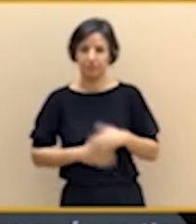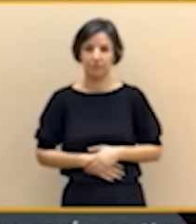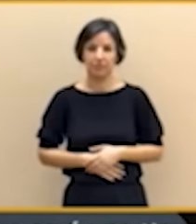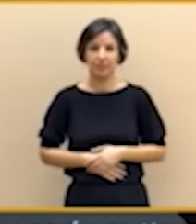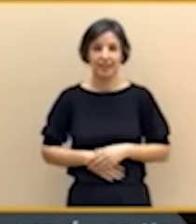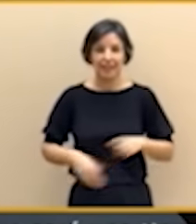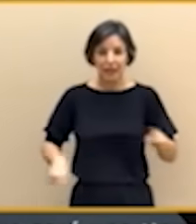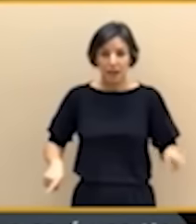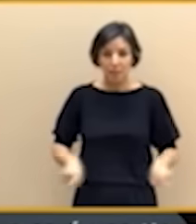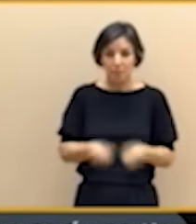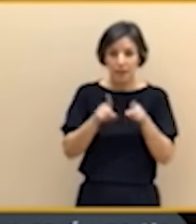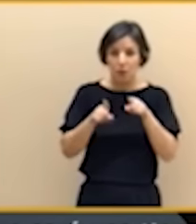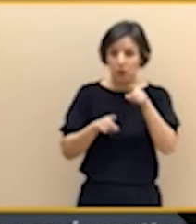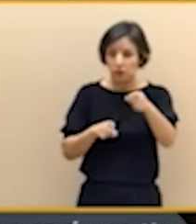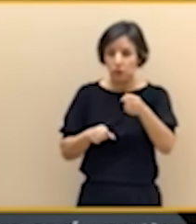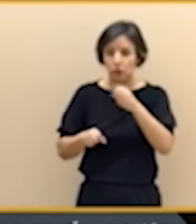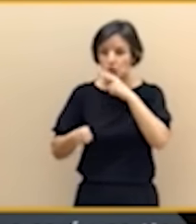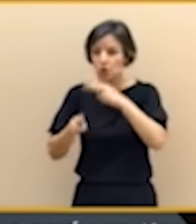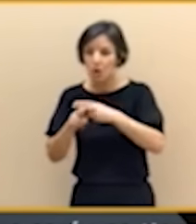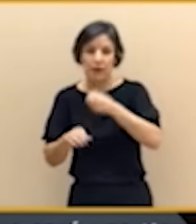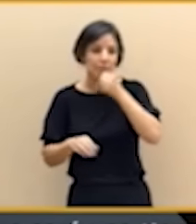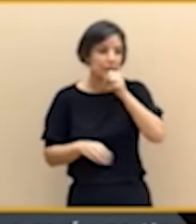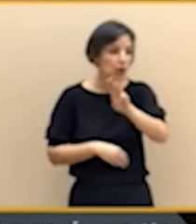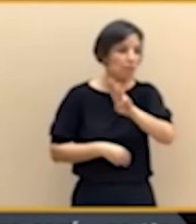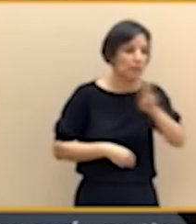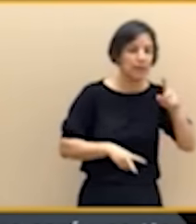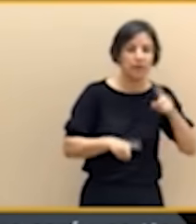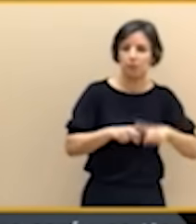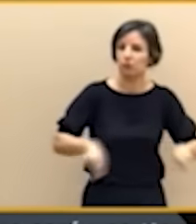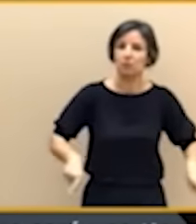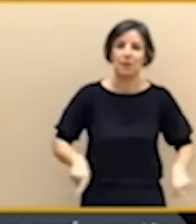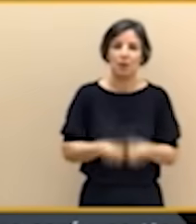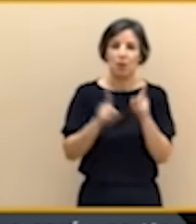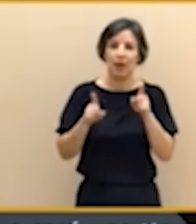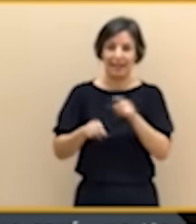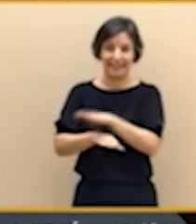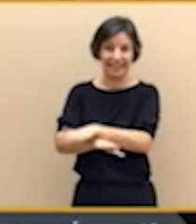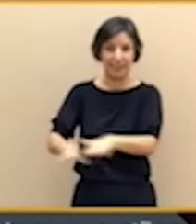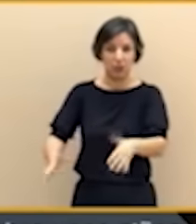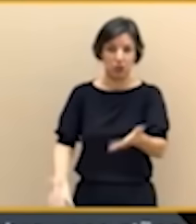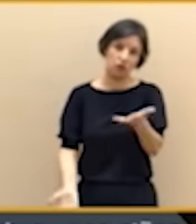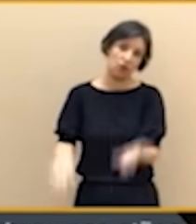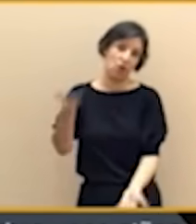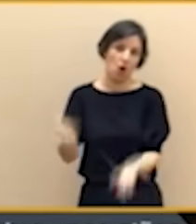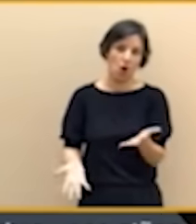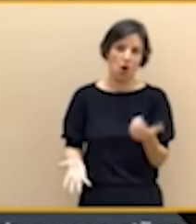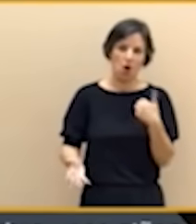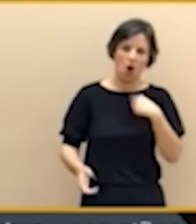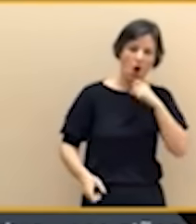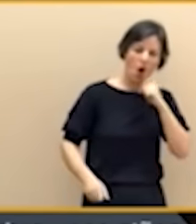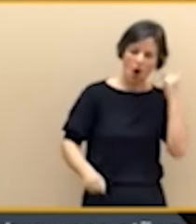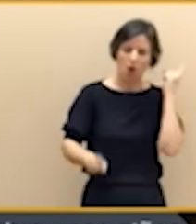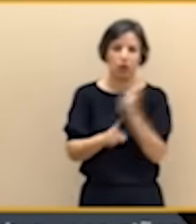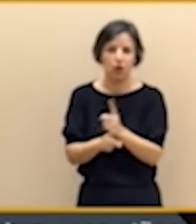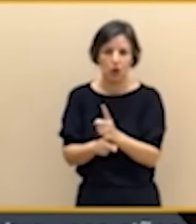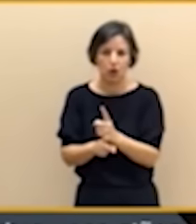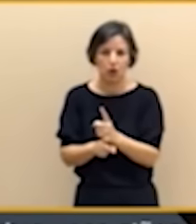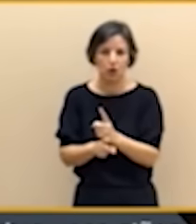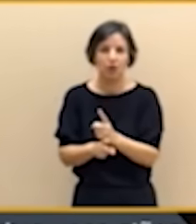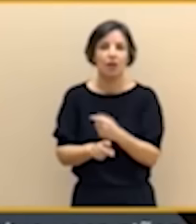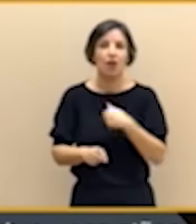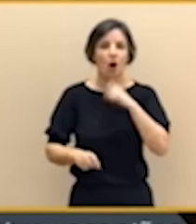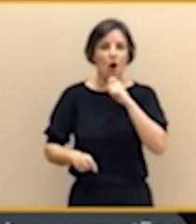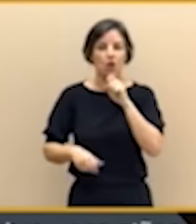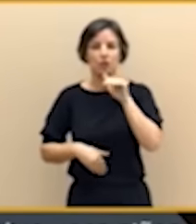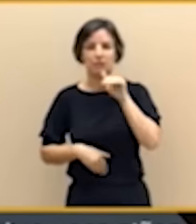sobre unos niños desprotegidos, porque la xenofobia, el racismo y el odio y la amenaza que copan hoy muchas instituciones y